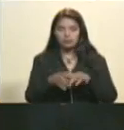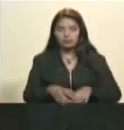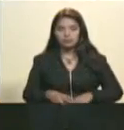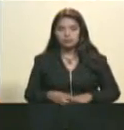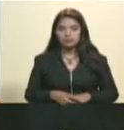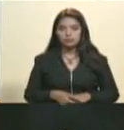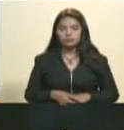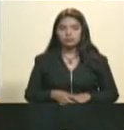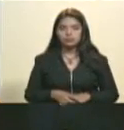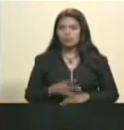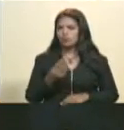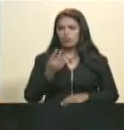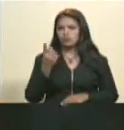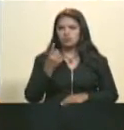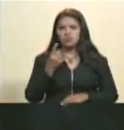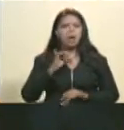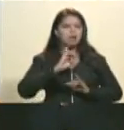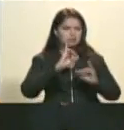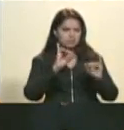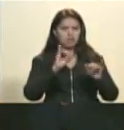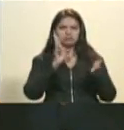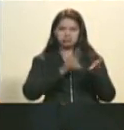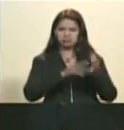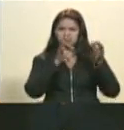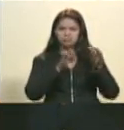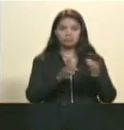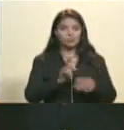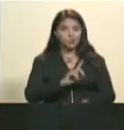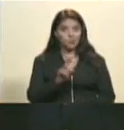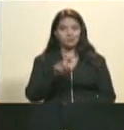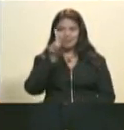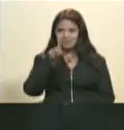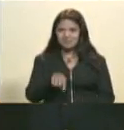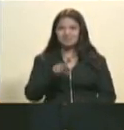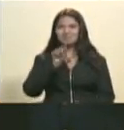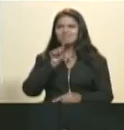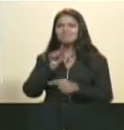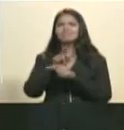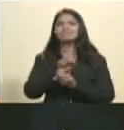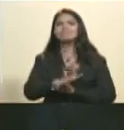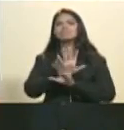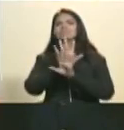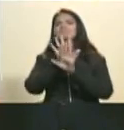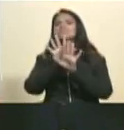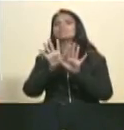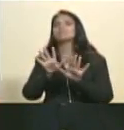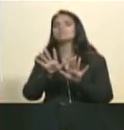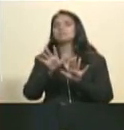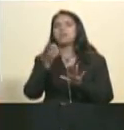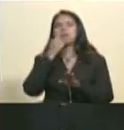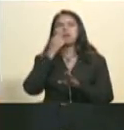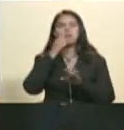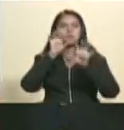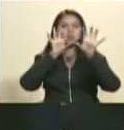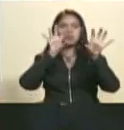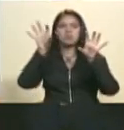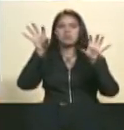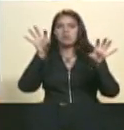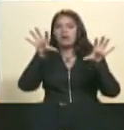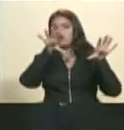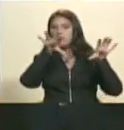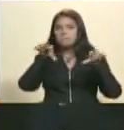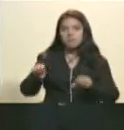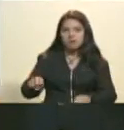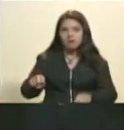No solamente allí, se garantiza fijando posición en cuanto al injerencismo, al